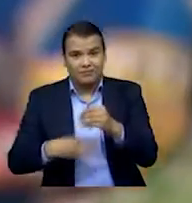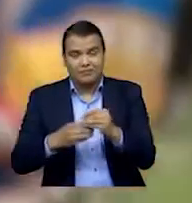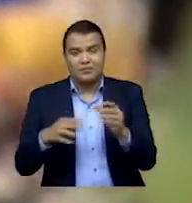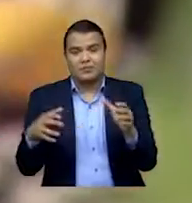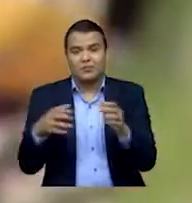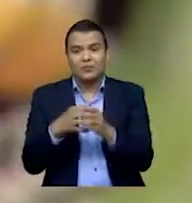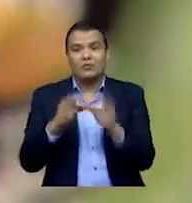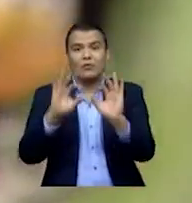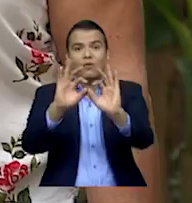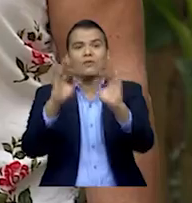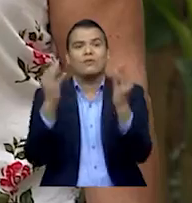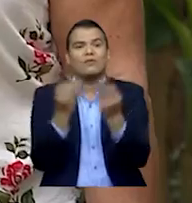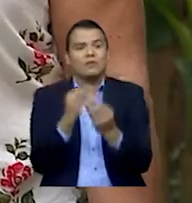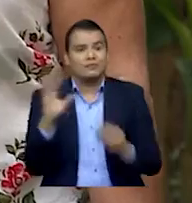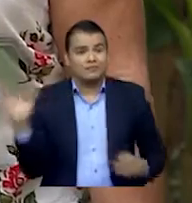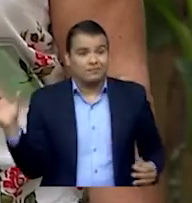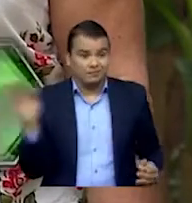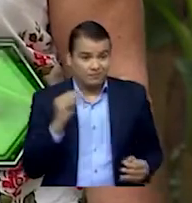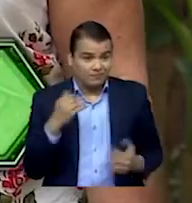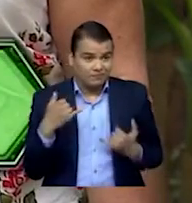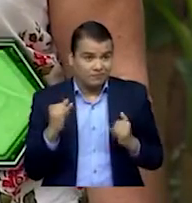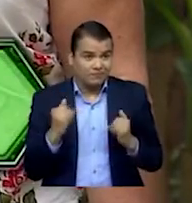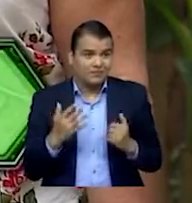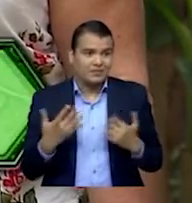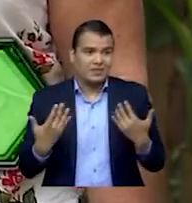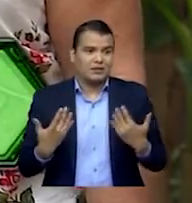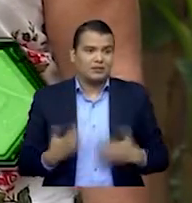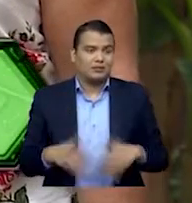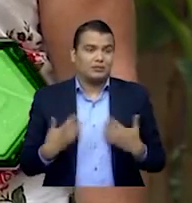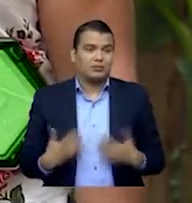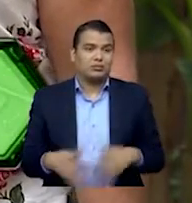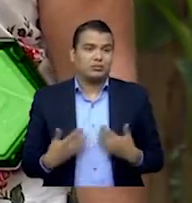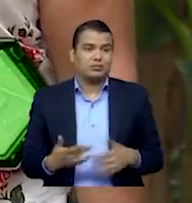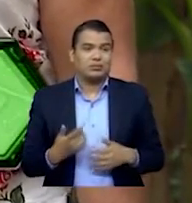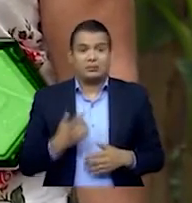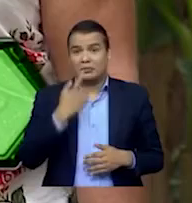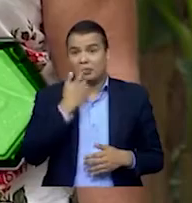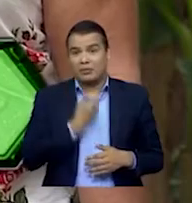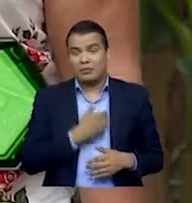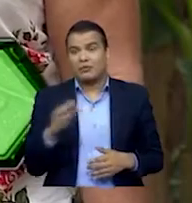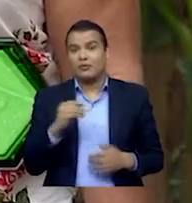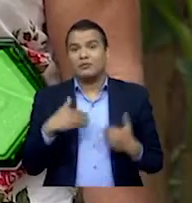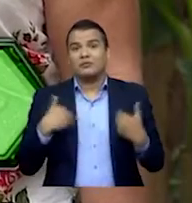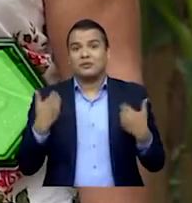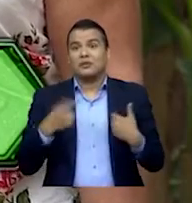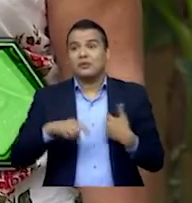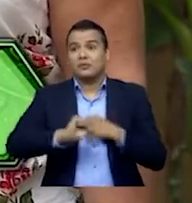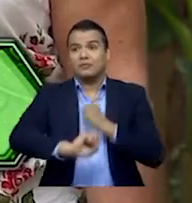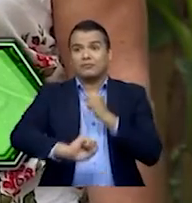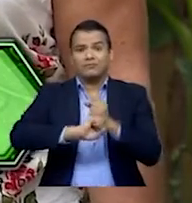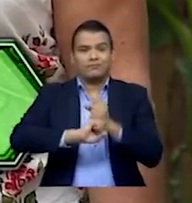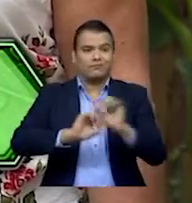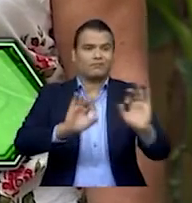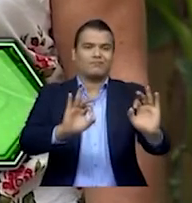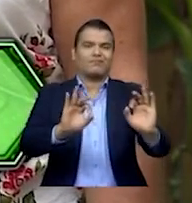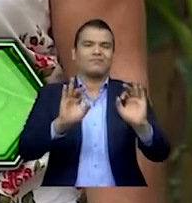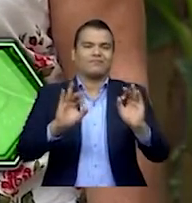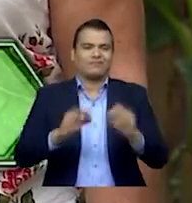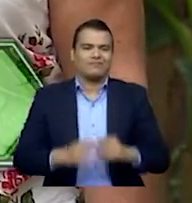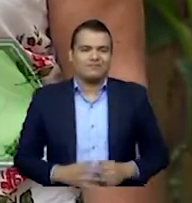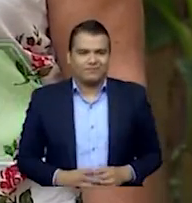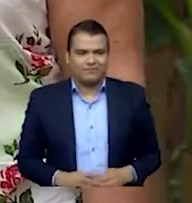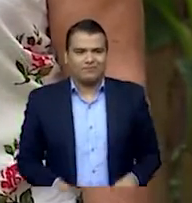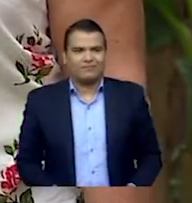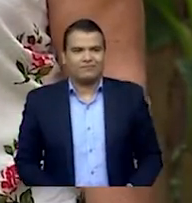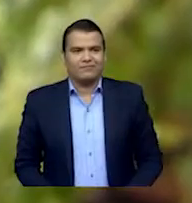integrantes de la familia está muy contento con todos los padres de familia porque han respondido muy bien muy bien a todos los